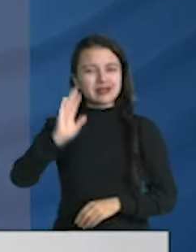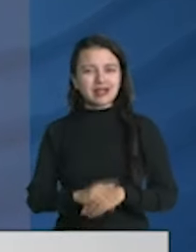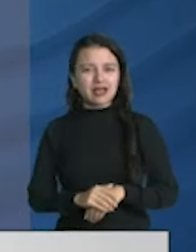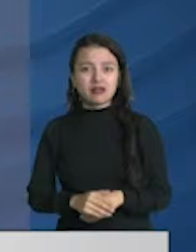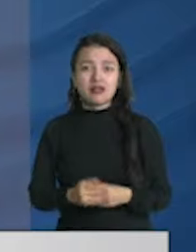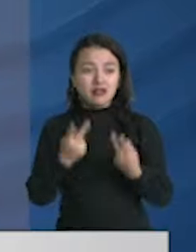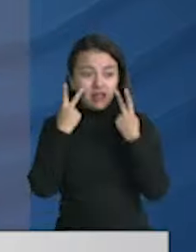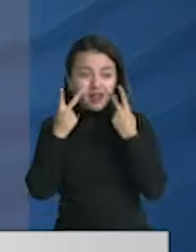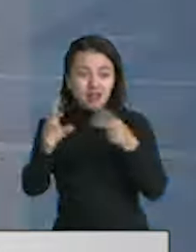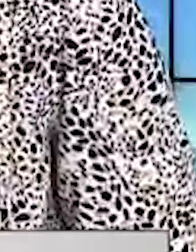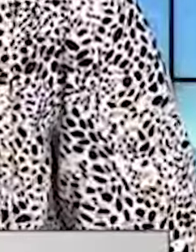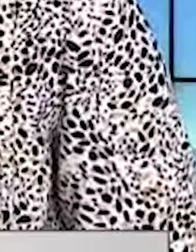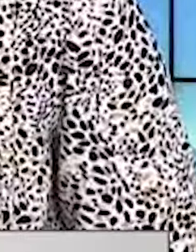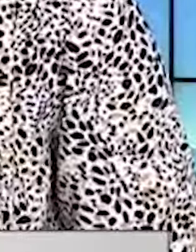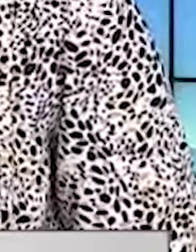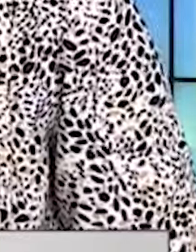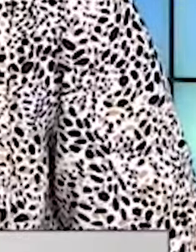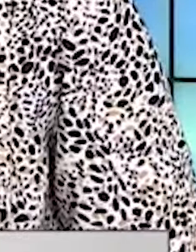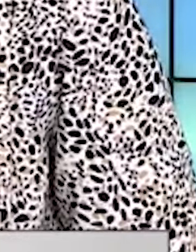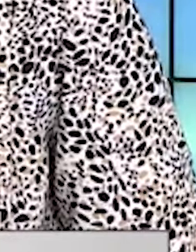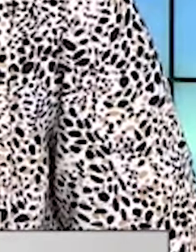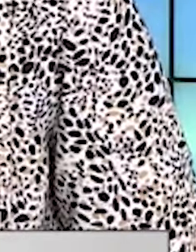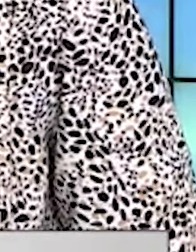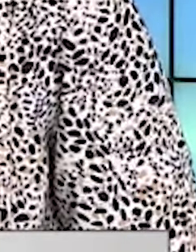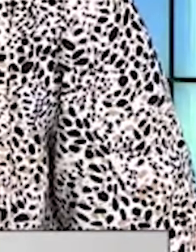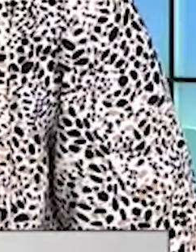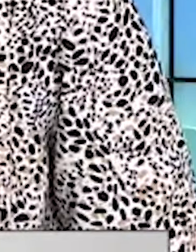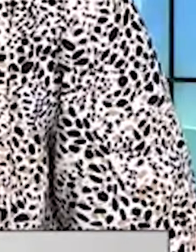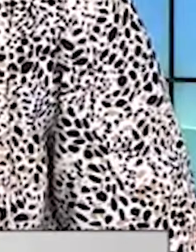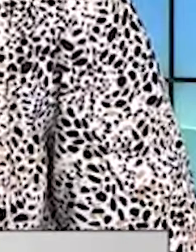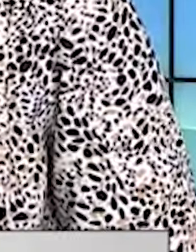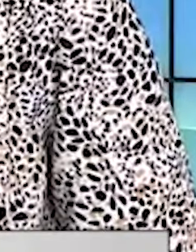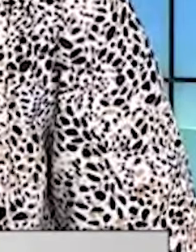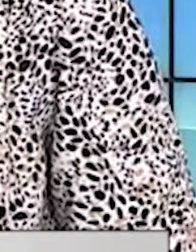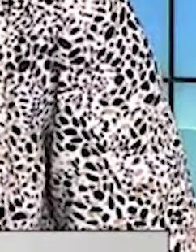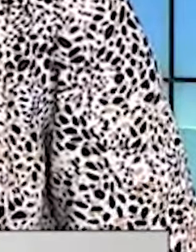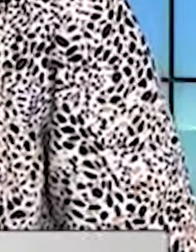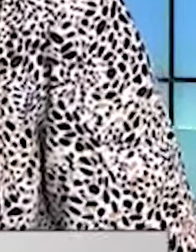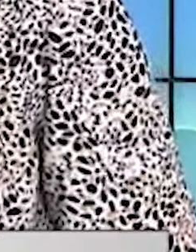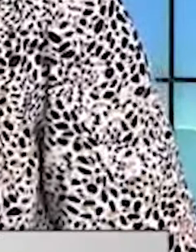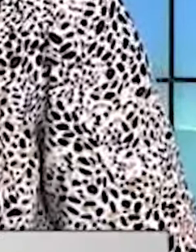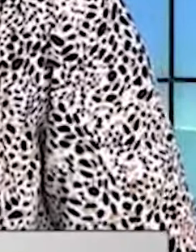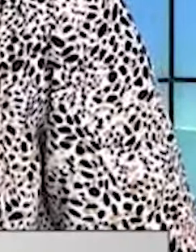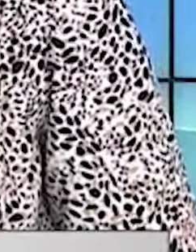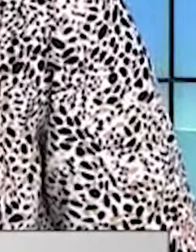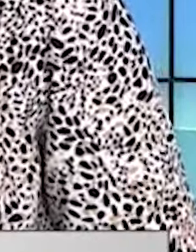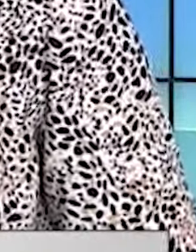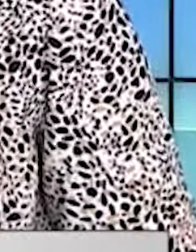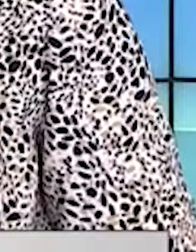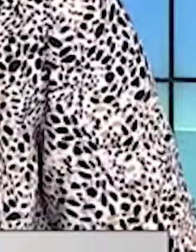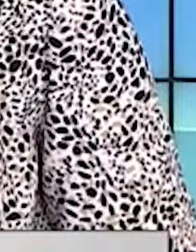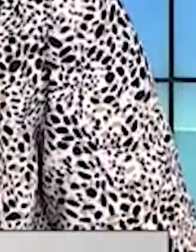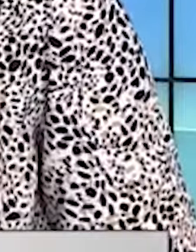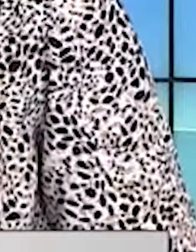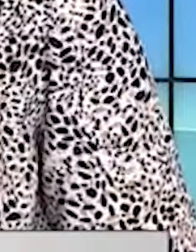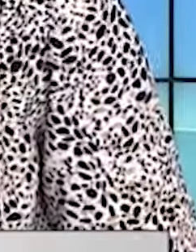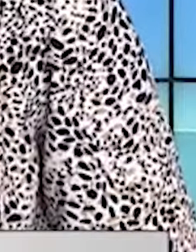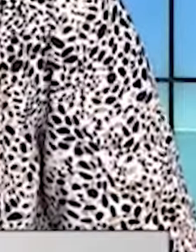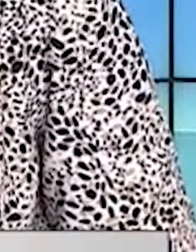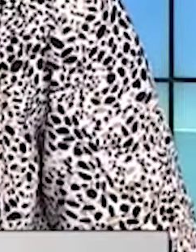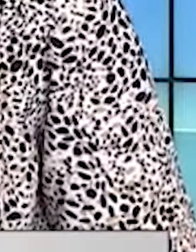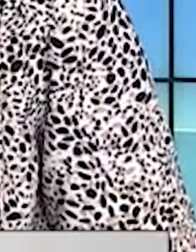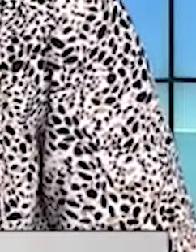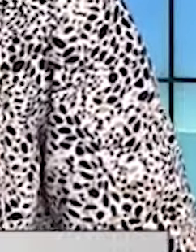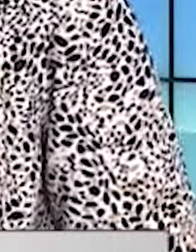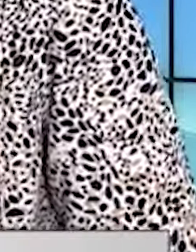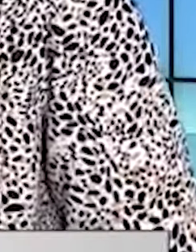hecha mierda. El director del Comité Autónomo de la Regla Fiscal, Andrés Velasco, afirmó que el gobierno no cumplirá con las metas